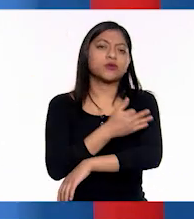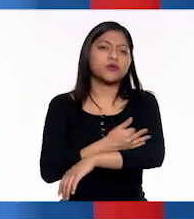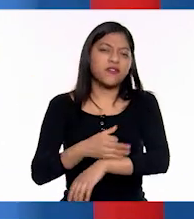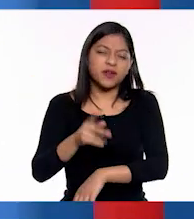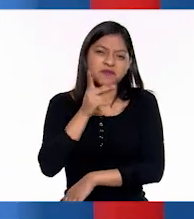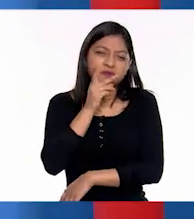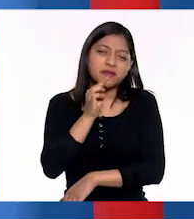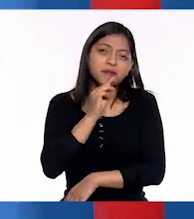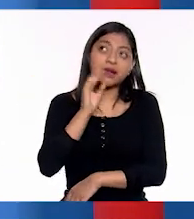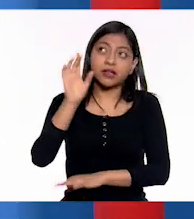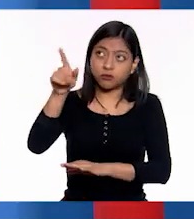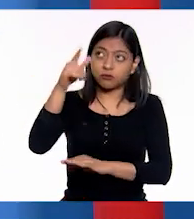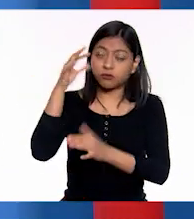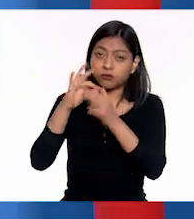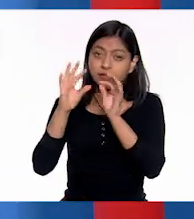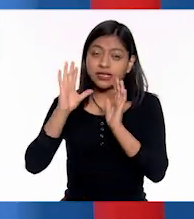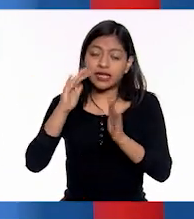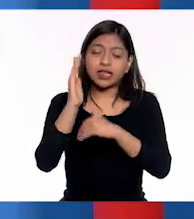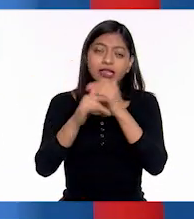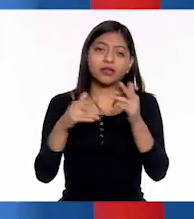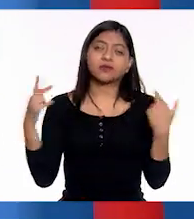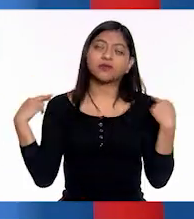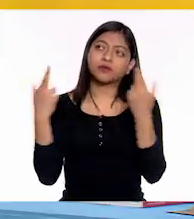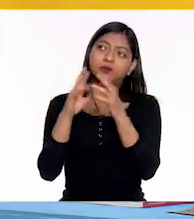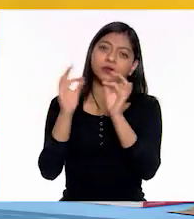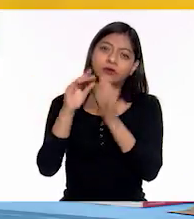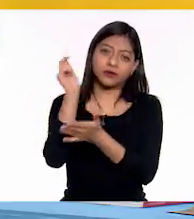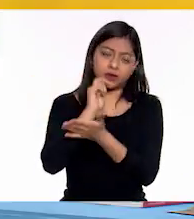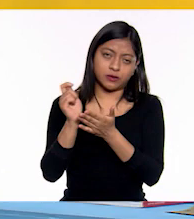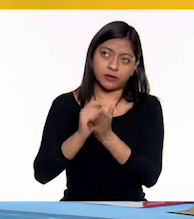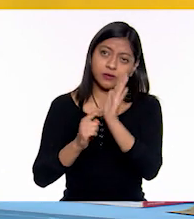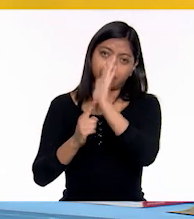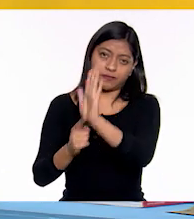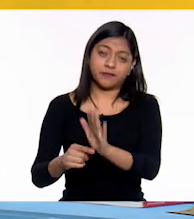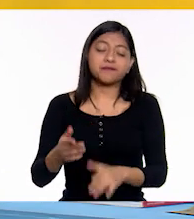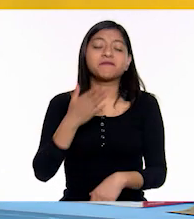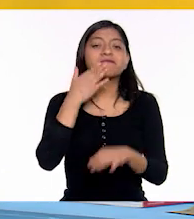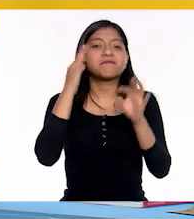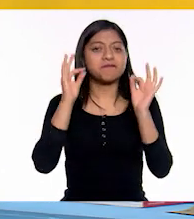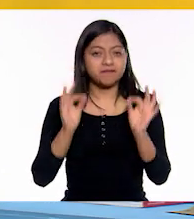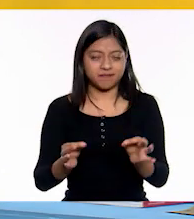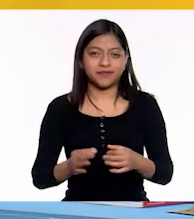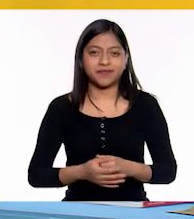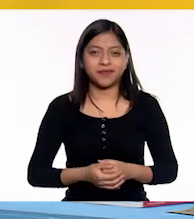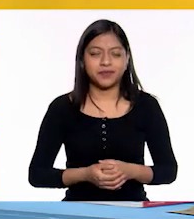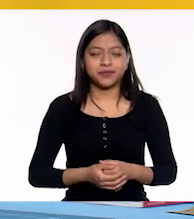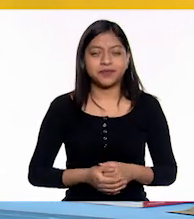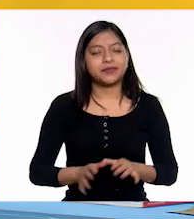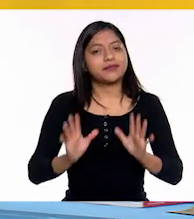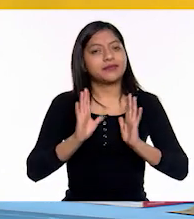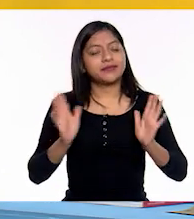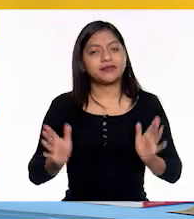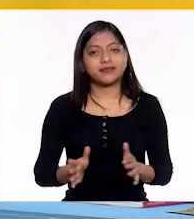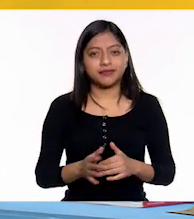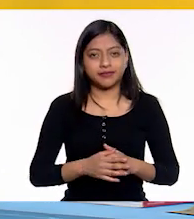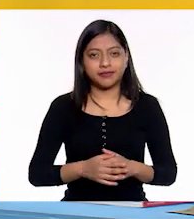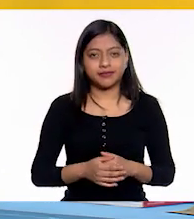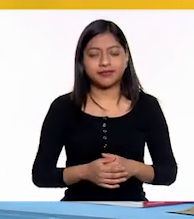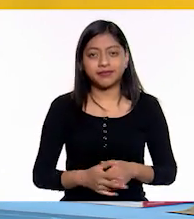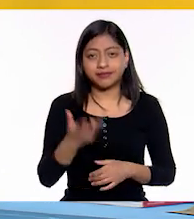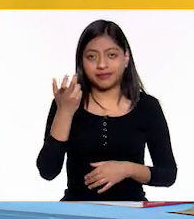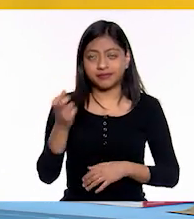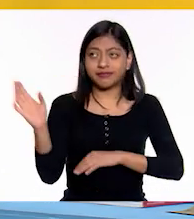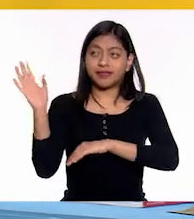comenten después sus escritos con su maestra y con su maestro. Me parece muy bien, maestra. Pues creo que sería un